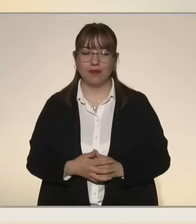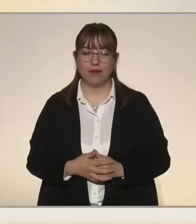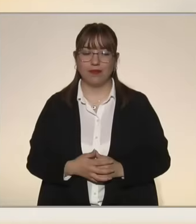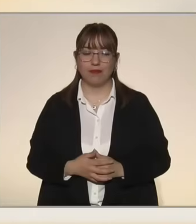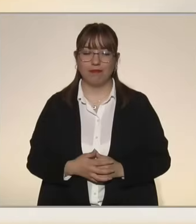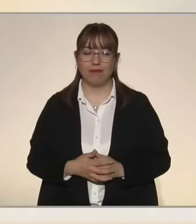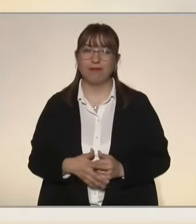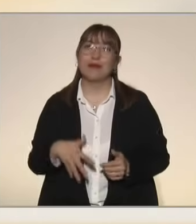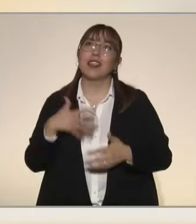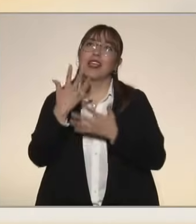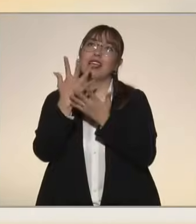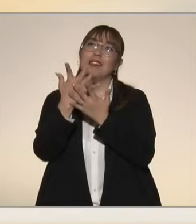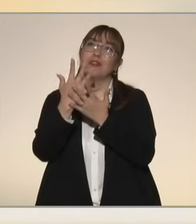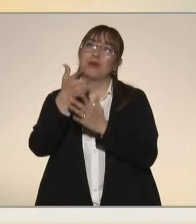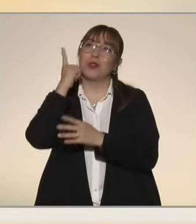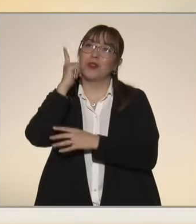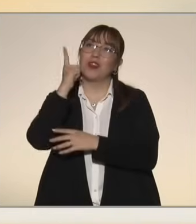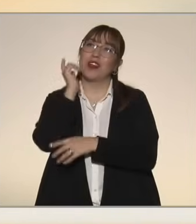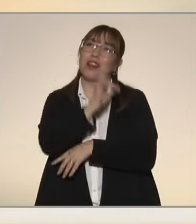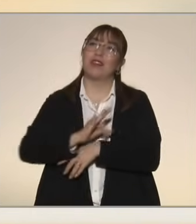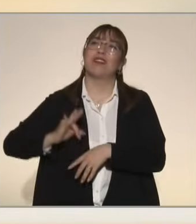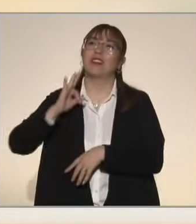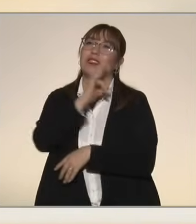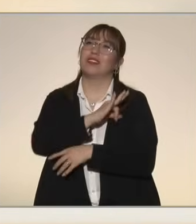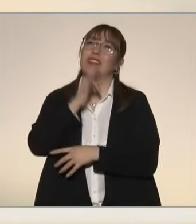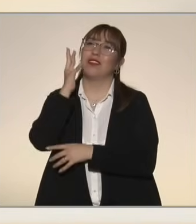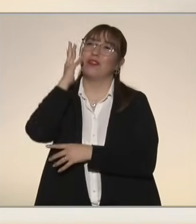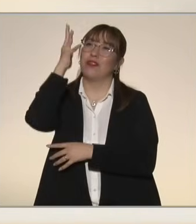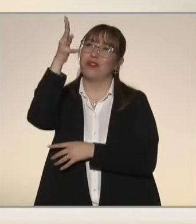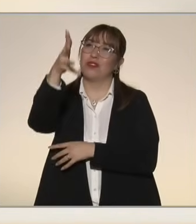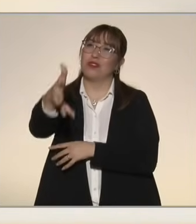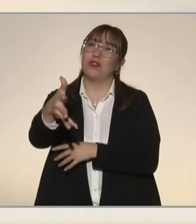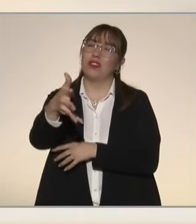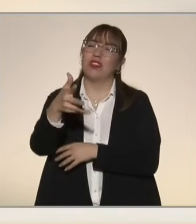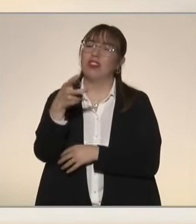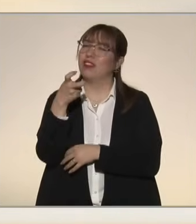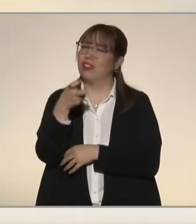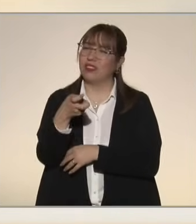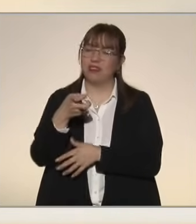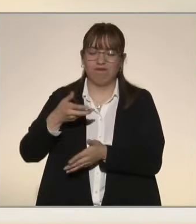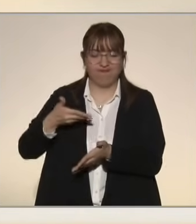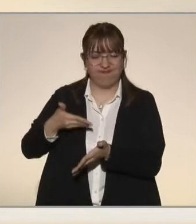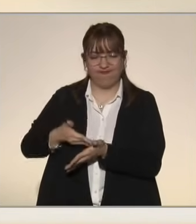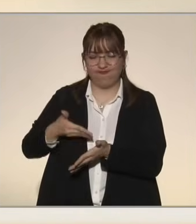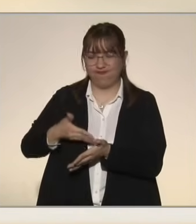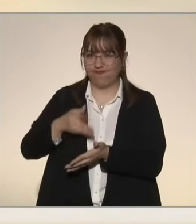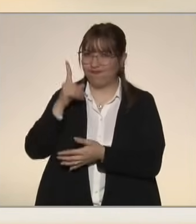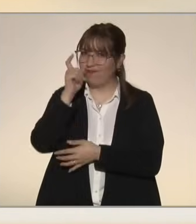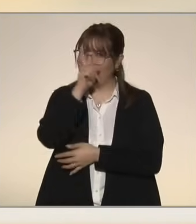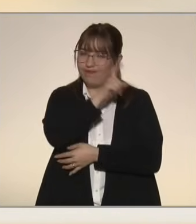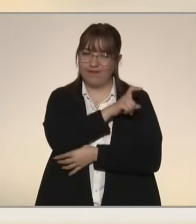Esperar una felicidad demasiado grande es un obstáculo para la felicidad.